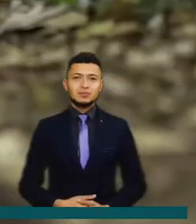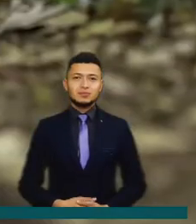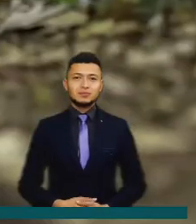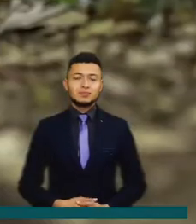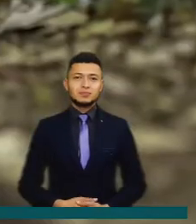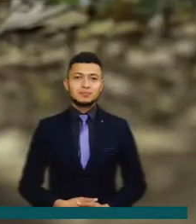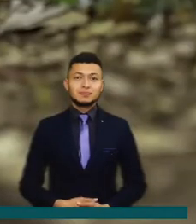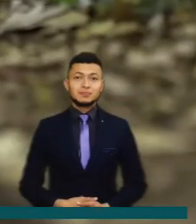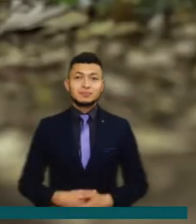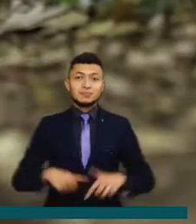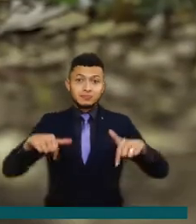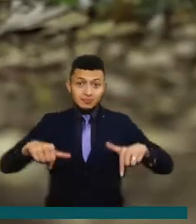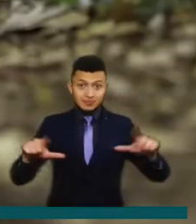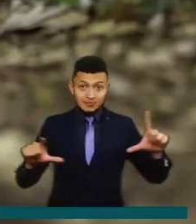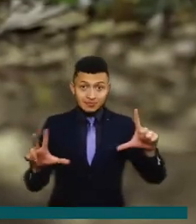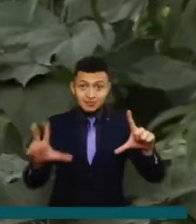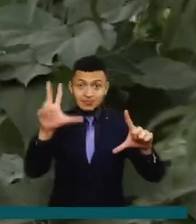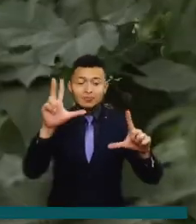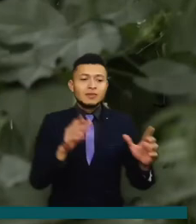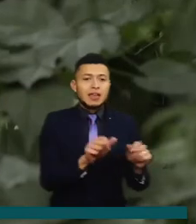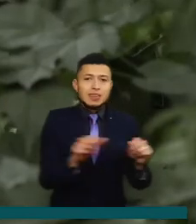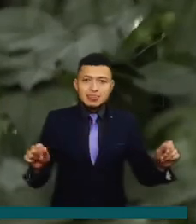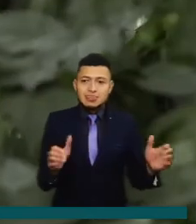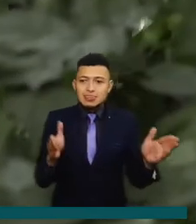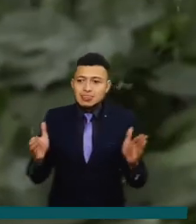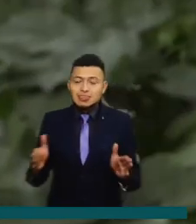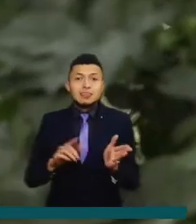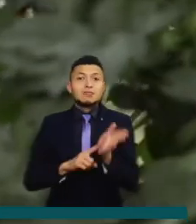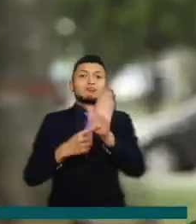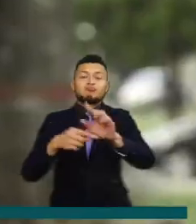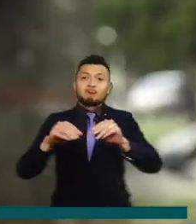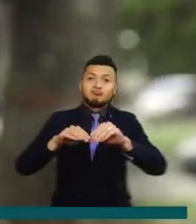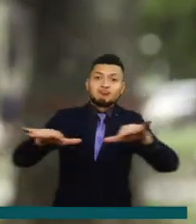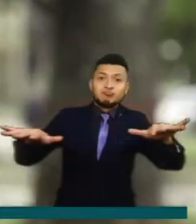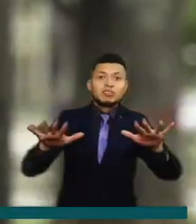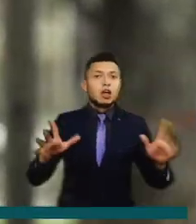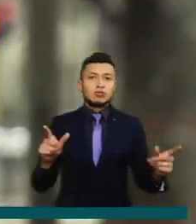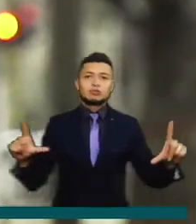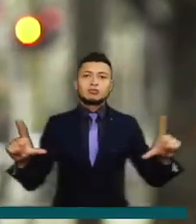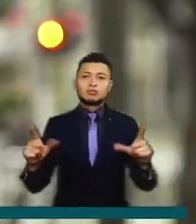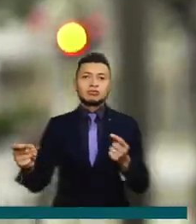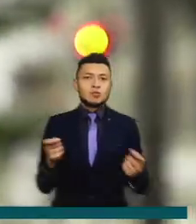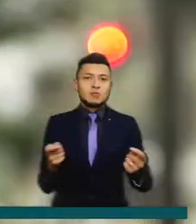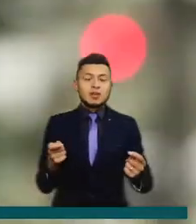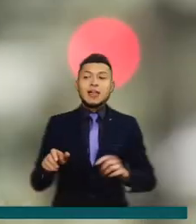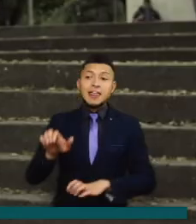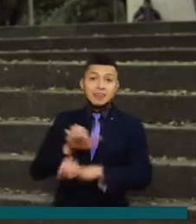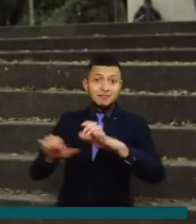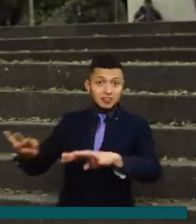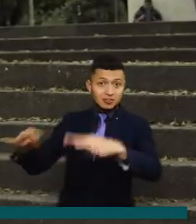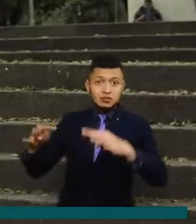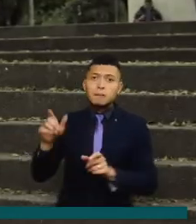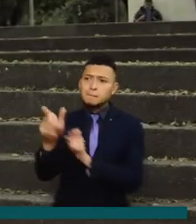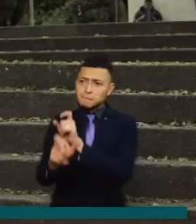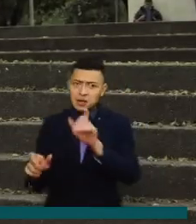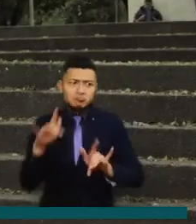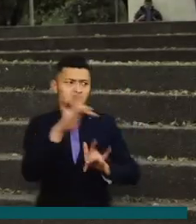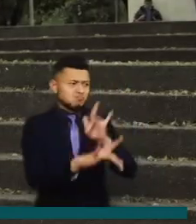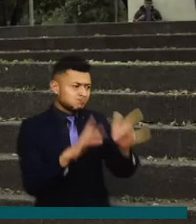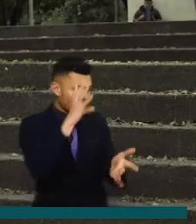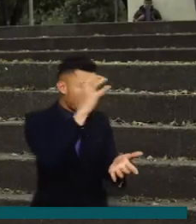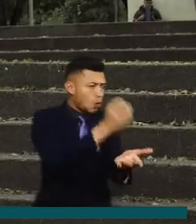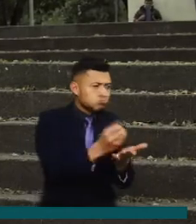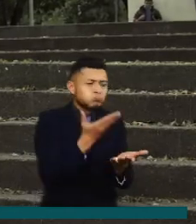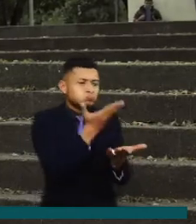Llega al Canal 13 la nueva temporada de Toma el Control, el espacio del defensor de audiencias en donde nuestros televidentes participan y opinan sobre